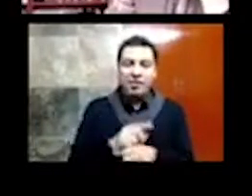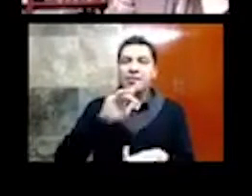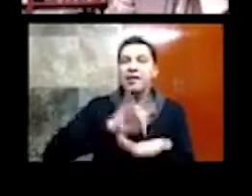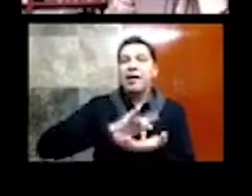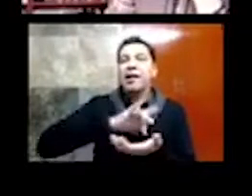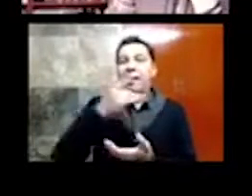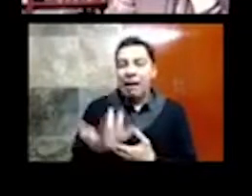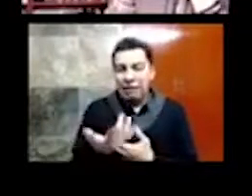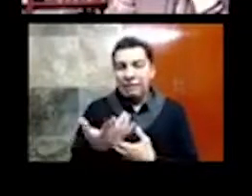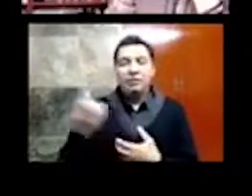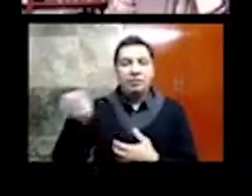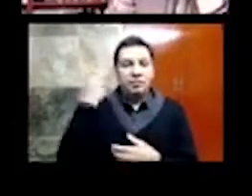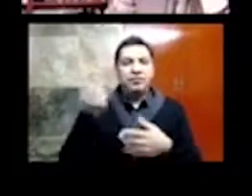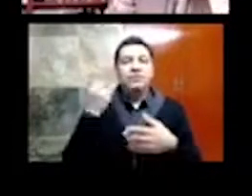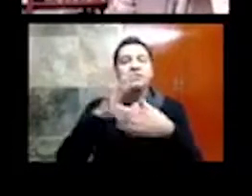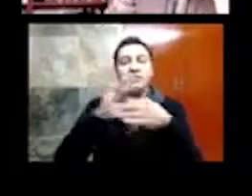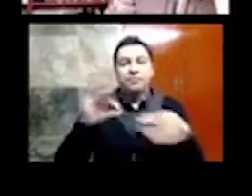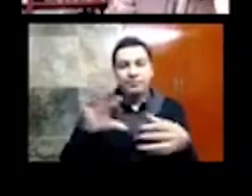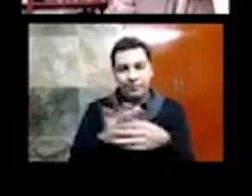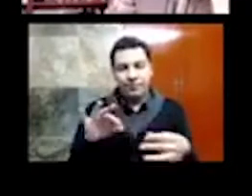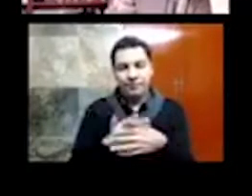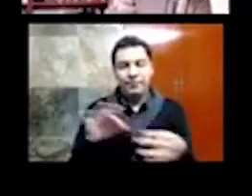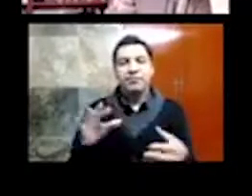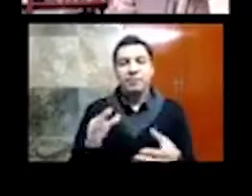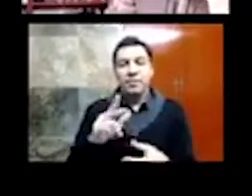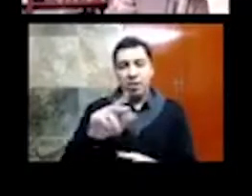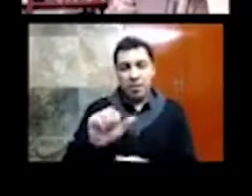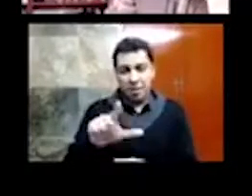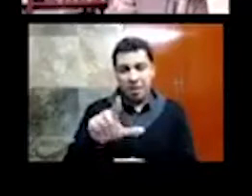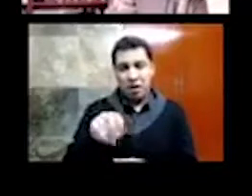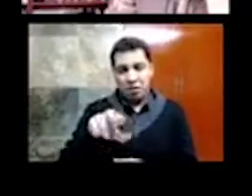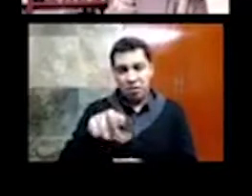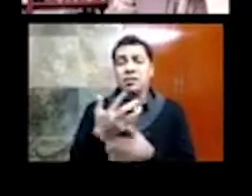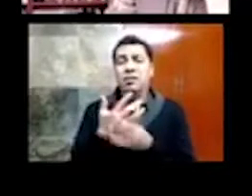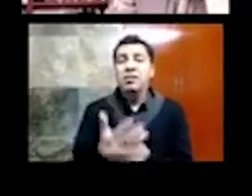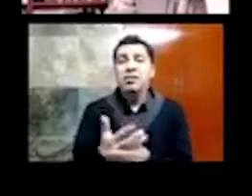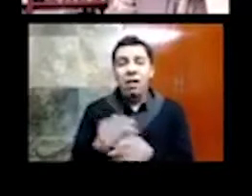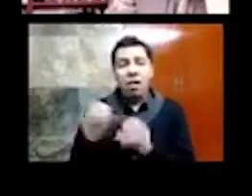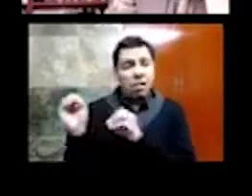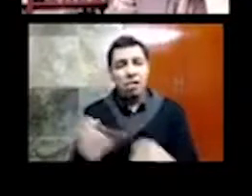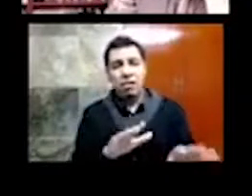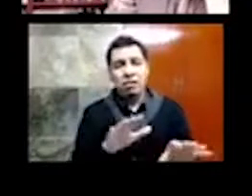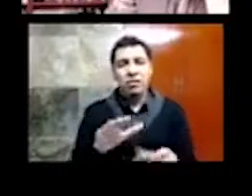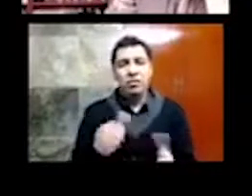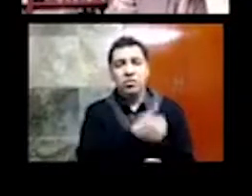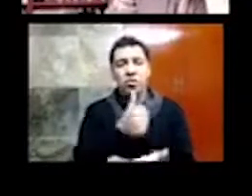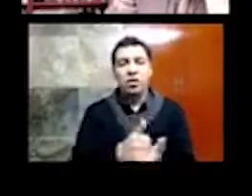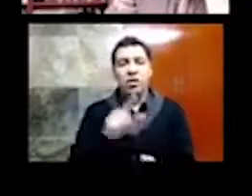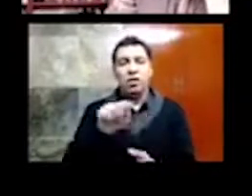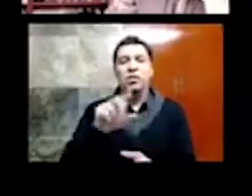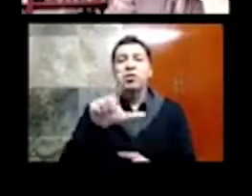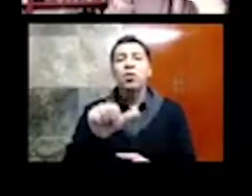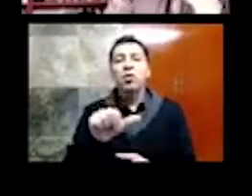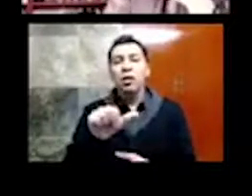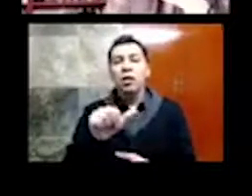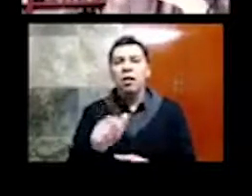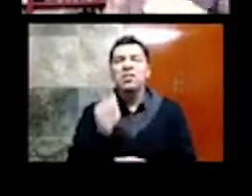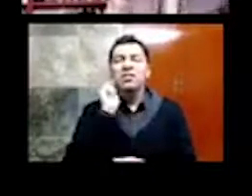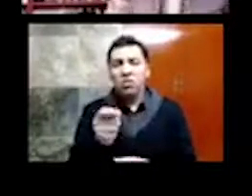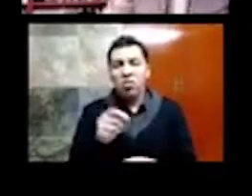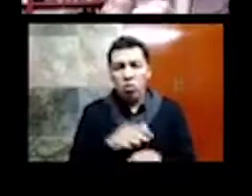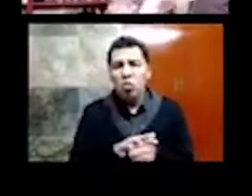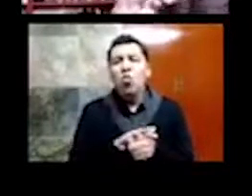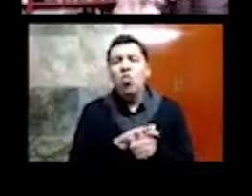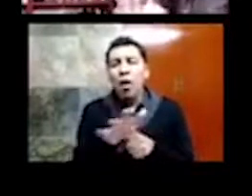excelentes charlas. Paulina te dice, lo que iba a decir del abandono de Tula, ¿qué era? Creo que te interrumpió